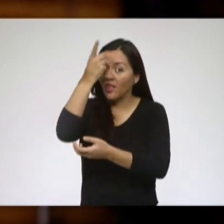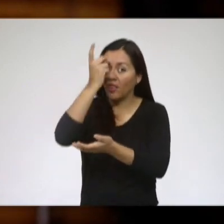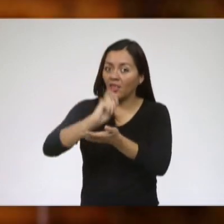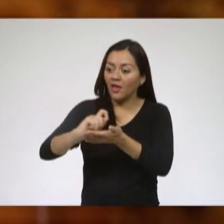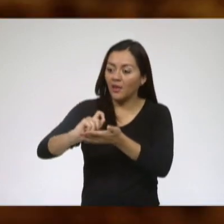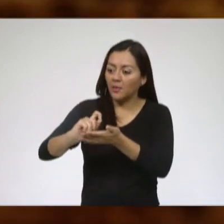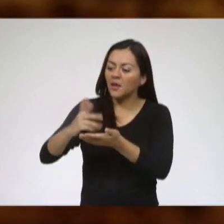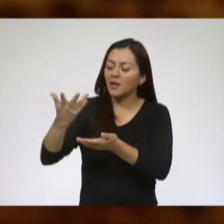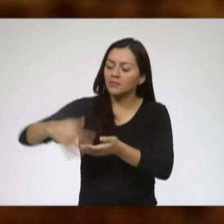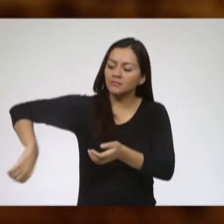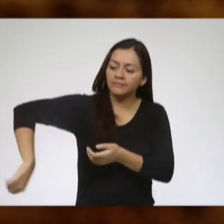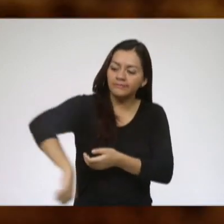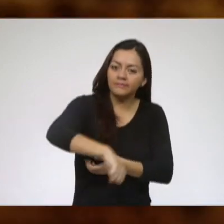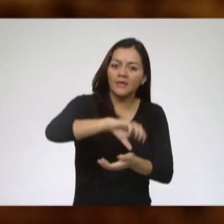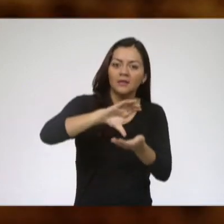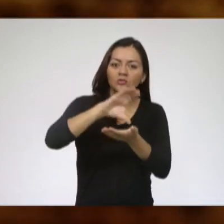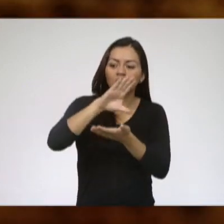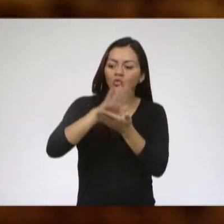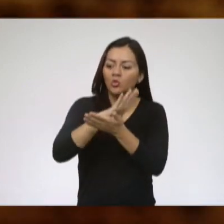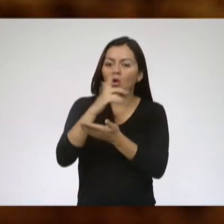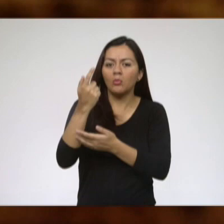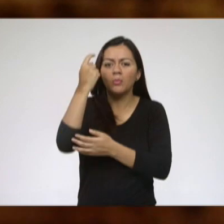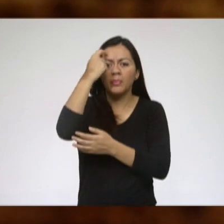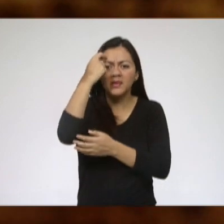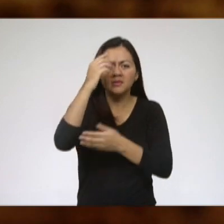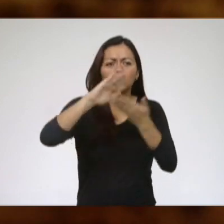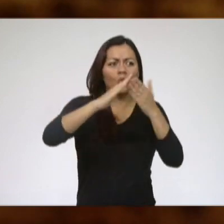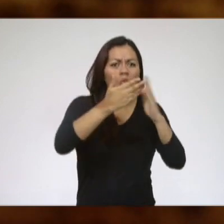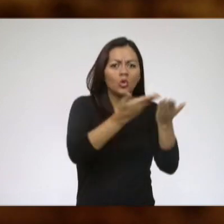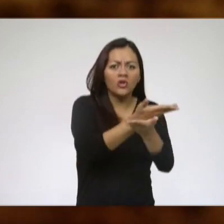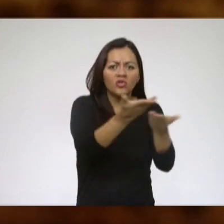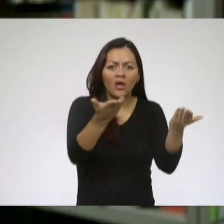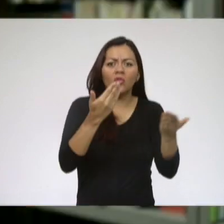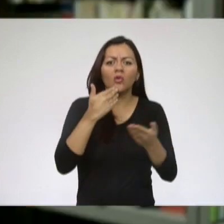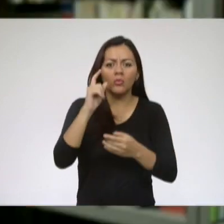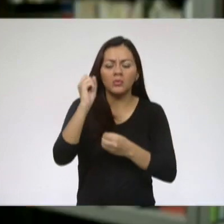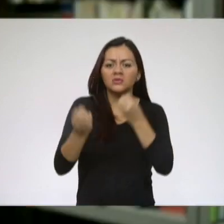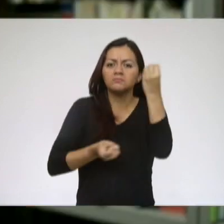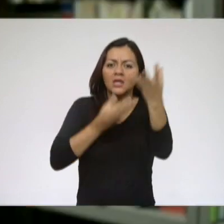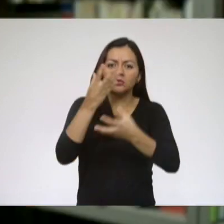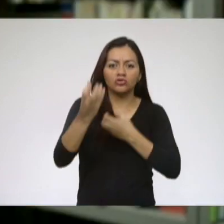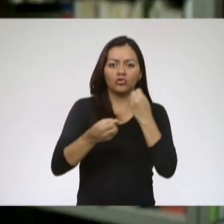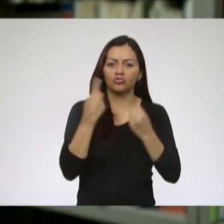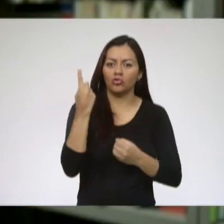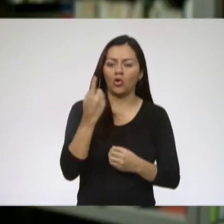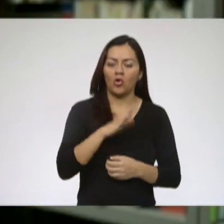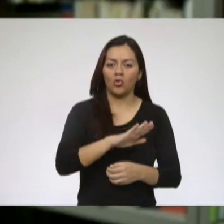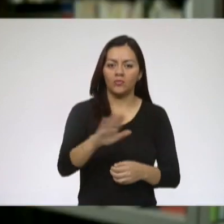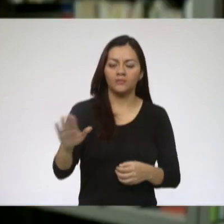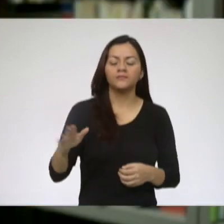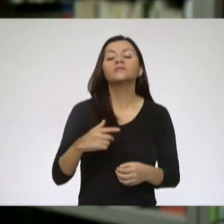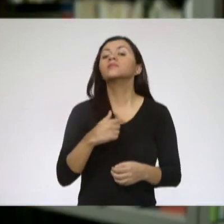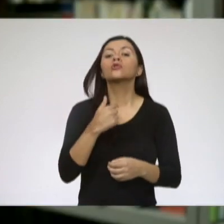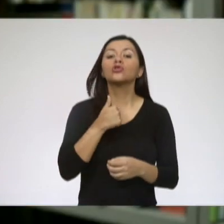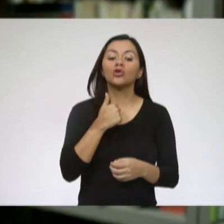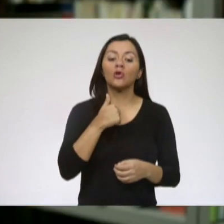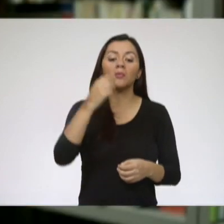a recogerles. Siempre hay que pensar en todos, en el pueblo, en la gente, en la comunidad, en el barrio, en todo. Sí, considero que es